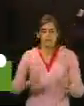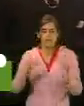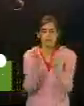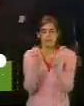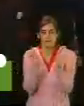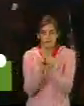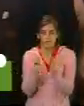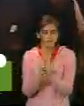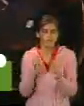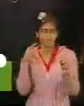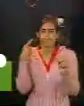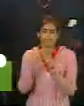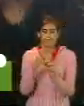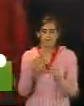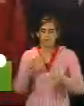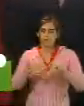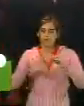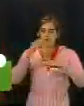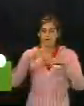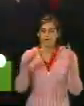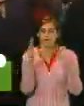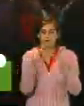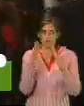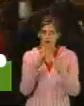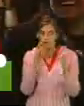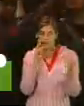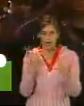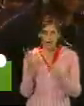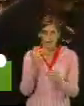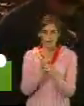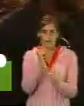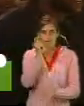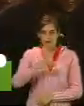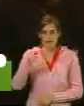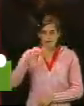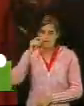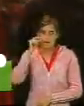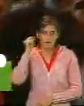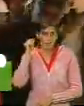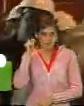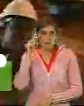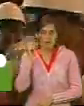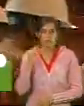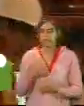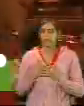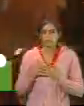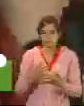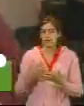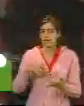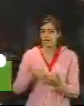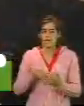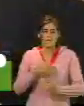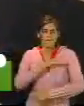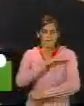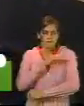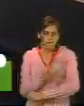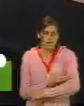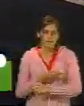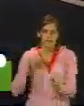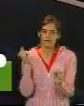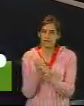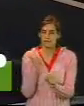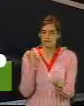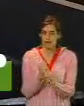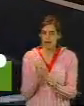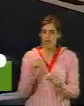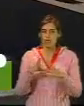metálicas para la construcción de vivienda. Vemos que los trabajadores y trabajadoras ofrecen pues lo que es su fuerza de trabajo